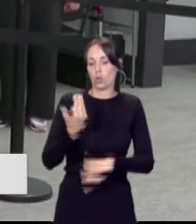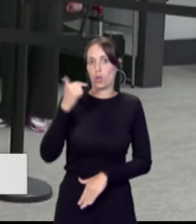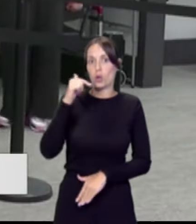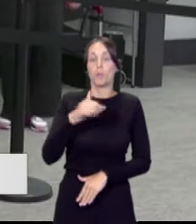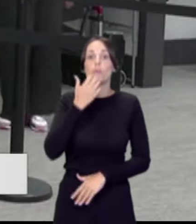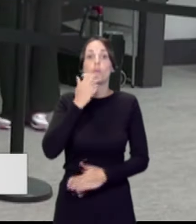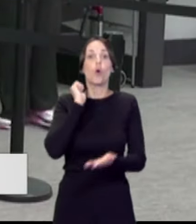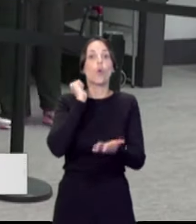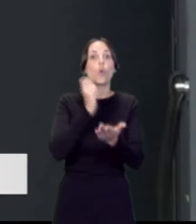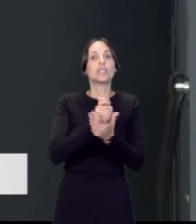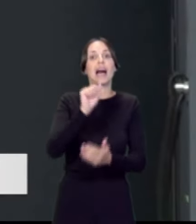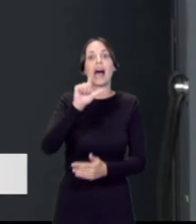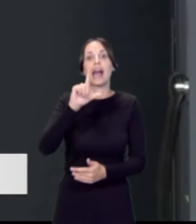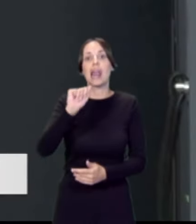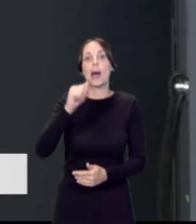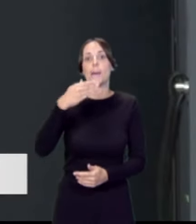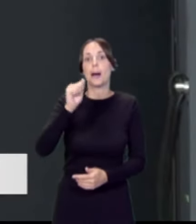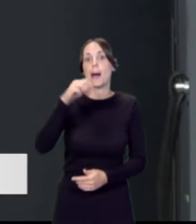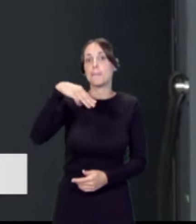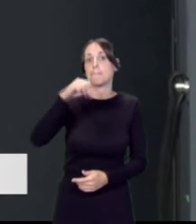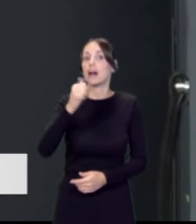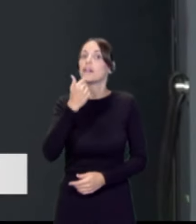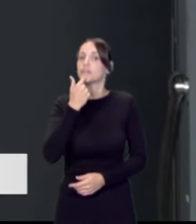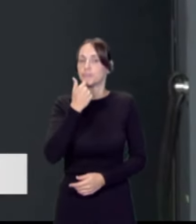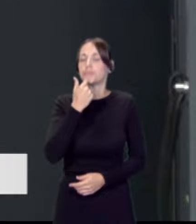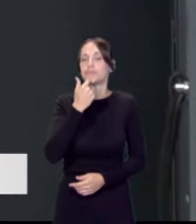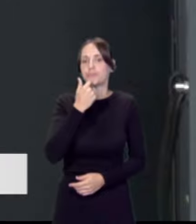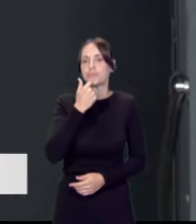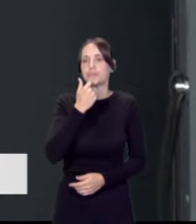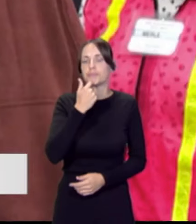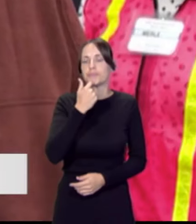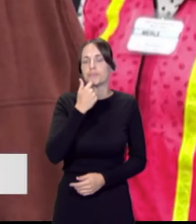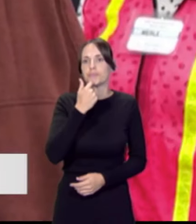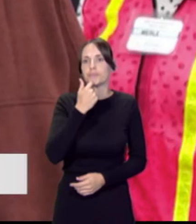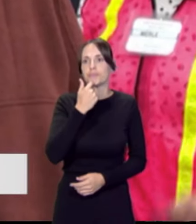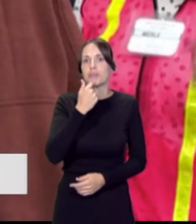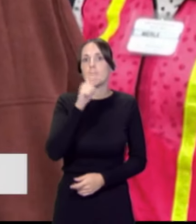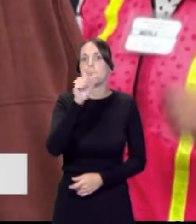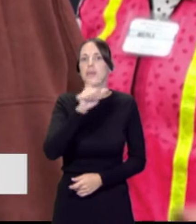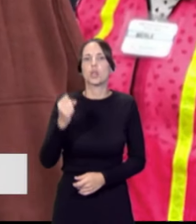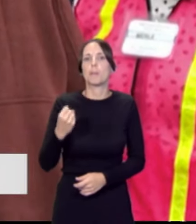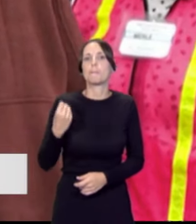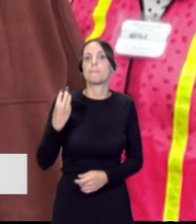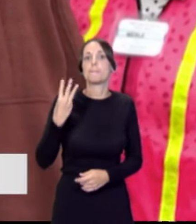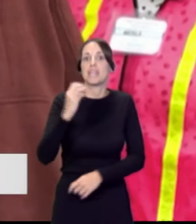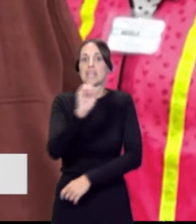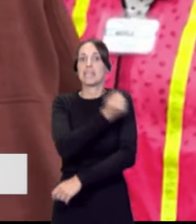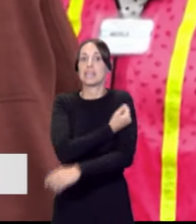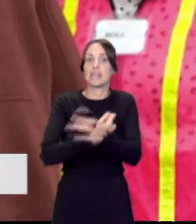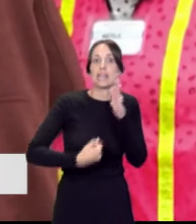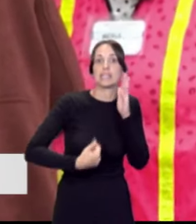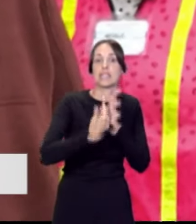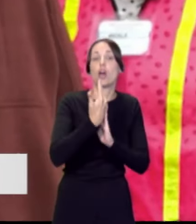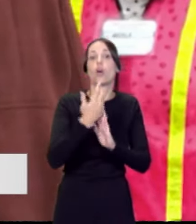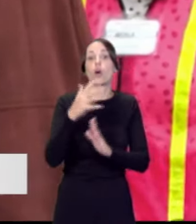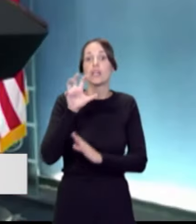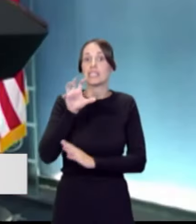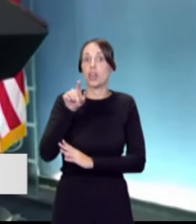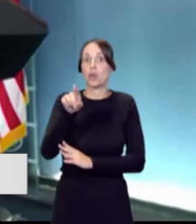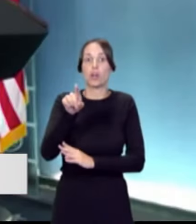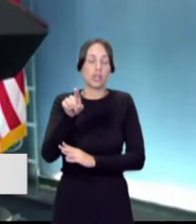Alabama frenó una decisión que estaría removiendo a miles de personas registrados en ese estado. Informó